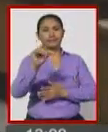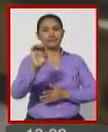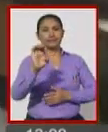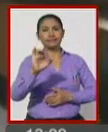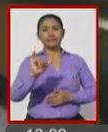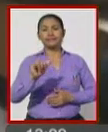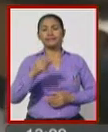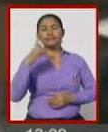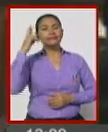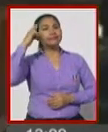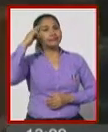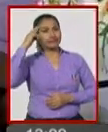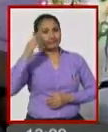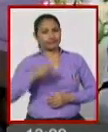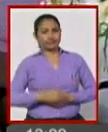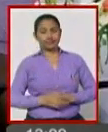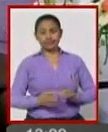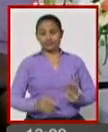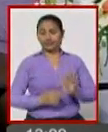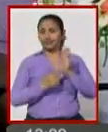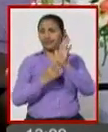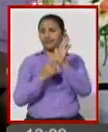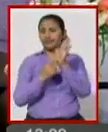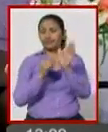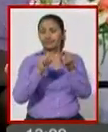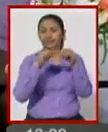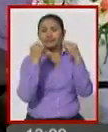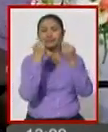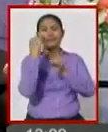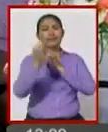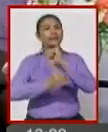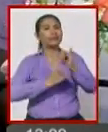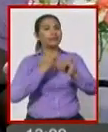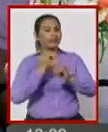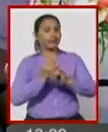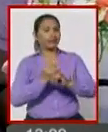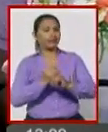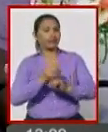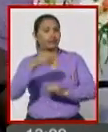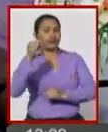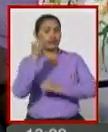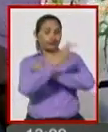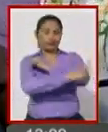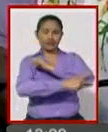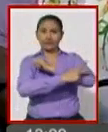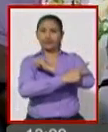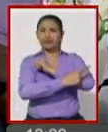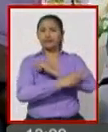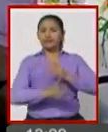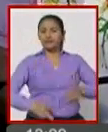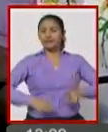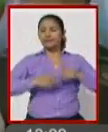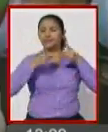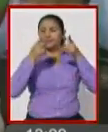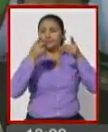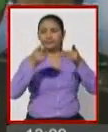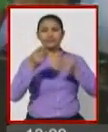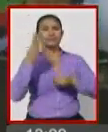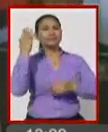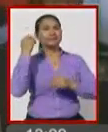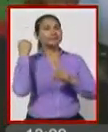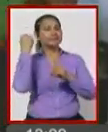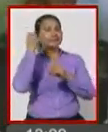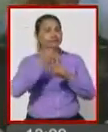Leyes. Por ello, presentaremos ante los organismos internacionales y países amigos una denuncia por